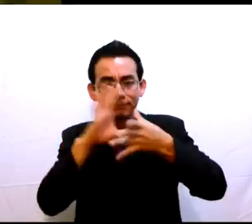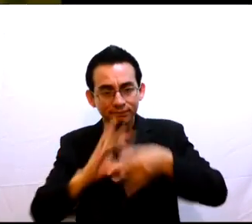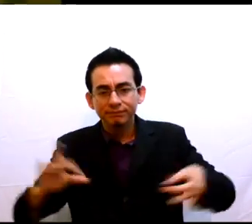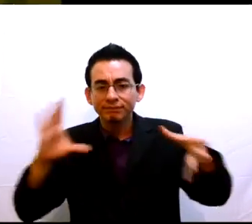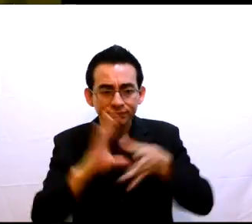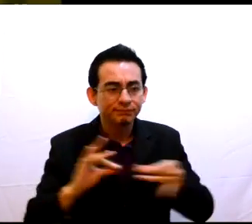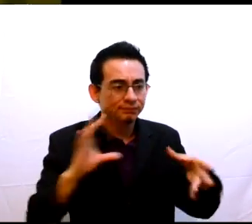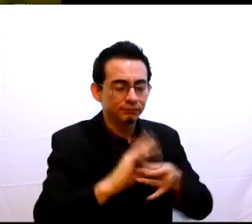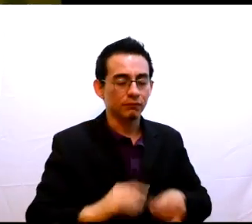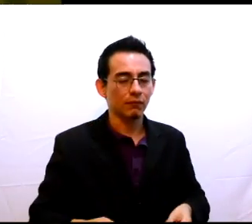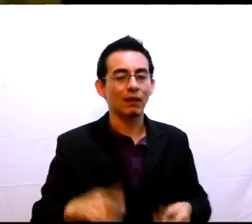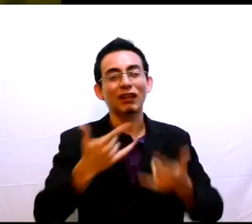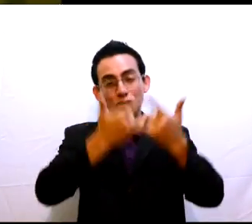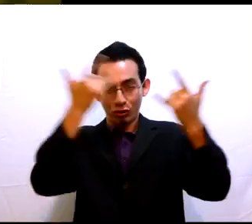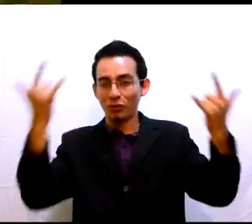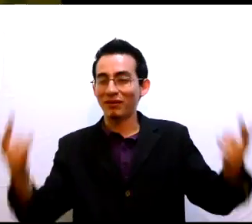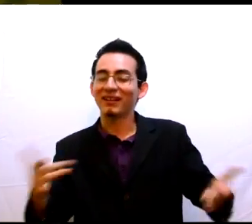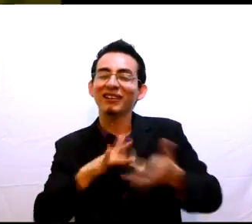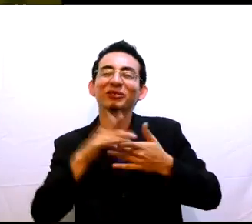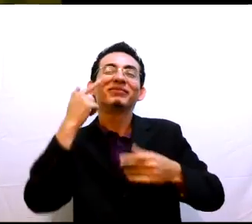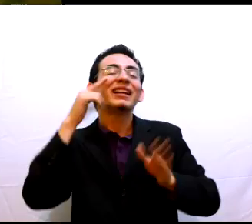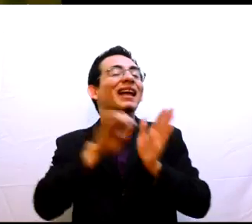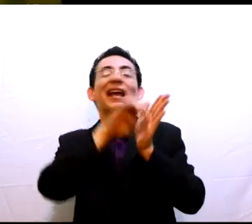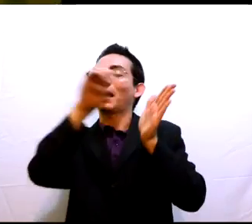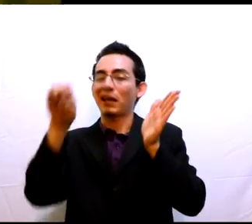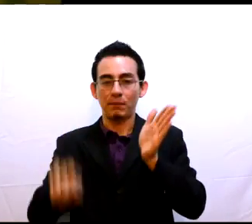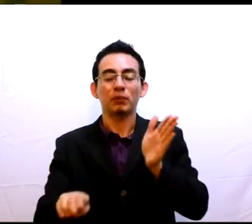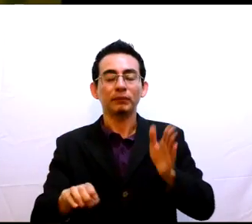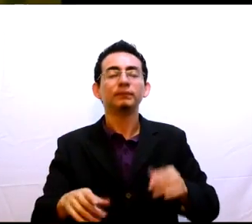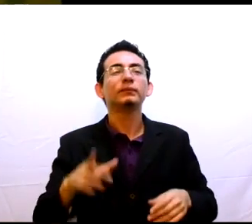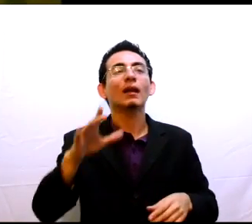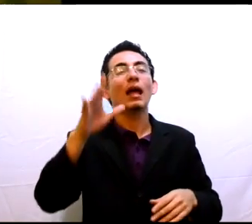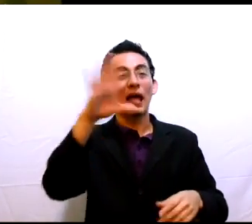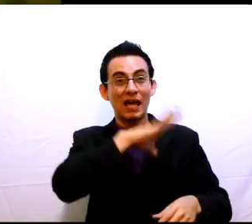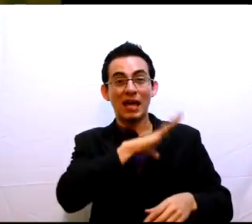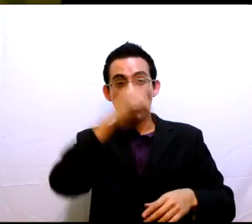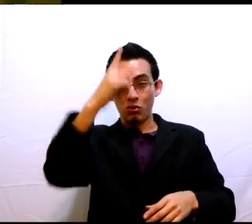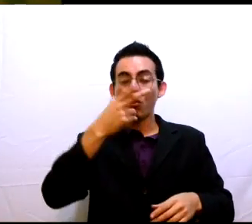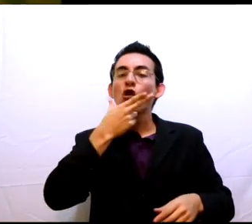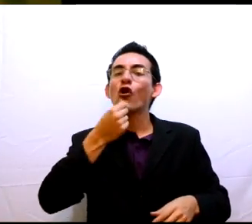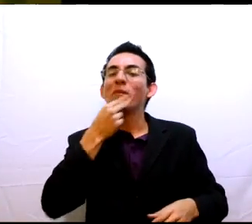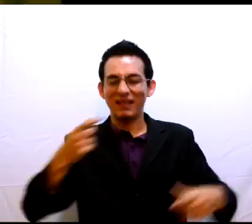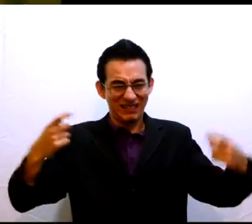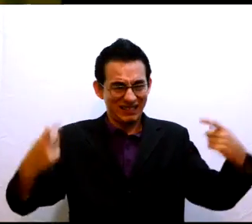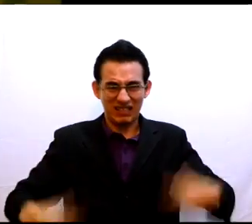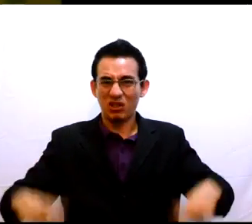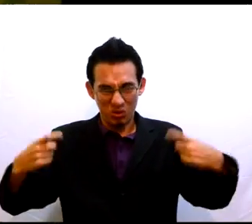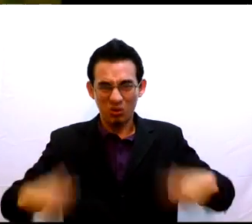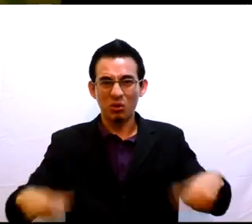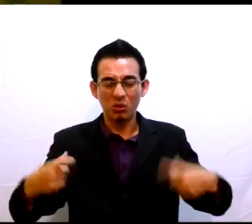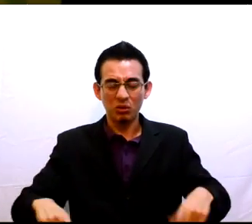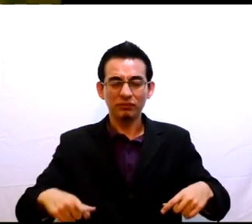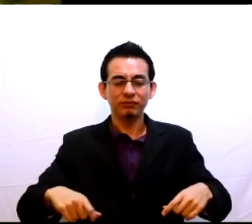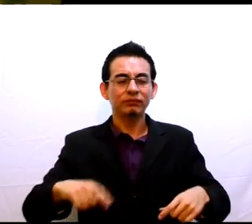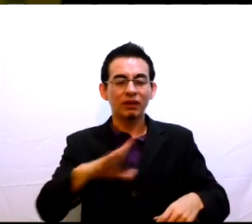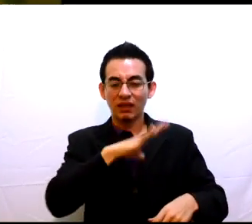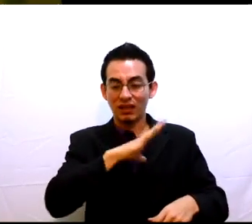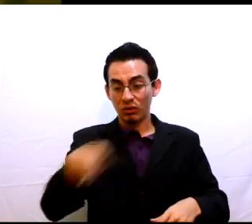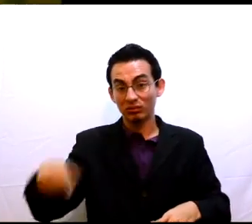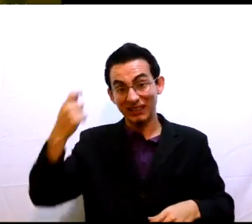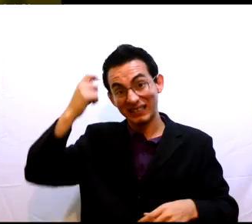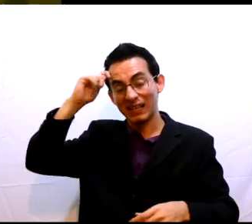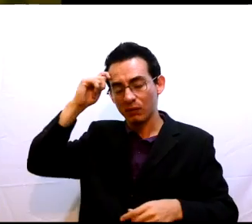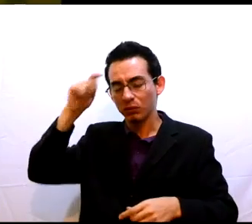un hombre rico dice jesús que tenía un mayordomo y este fue acusado ante él